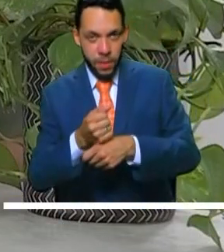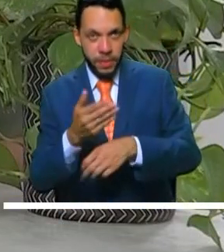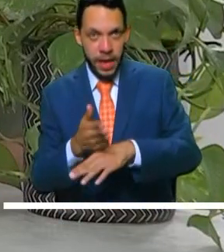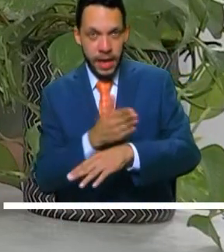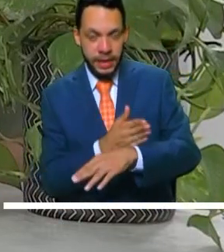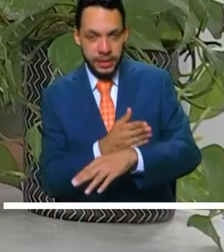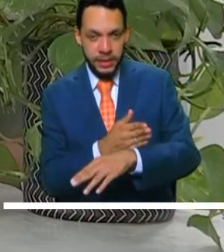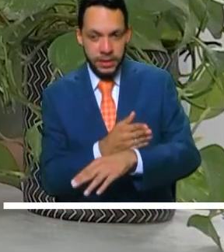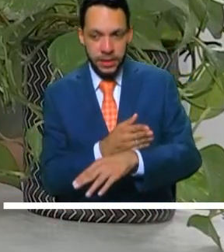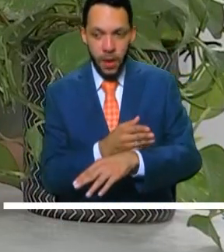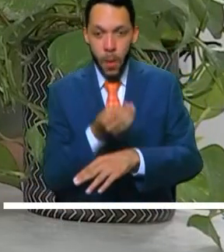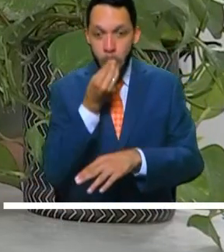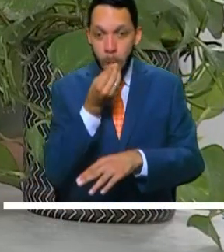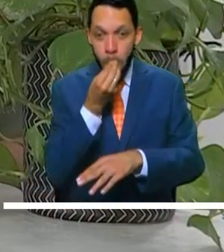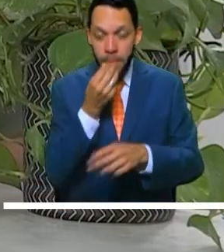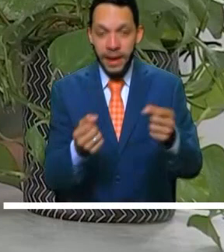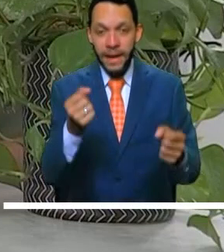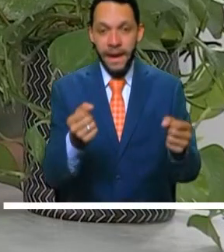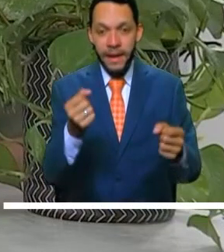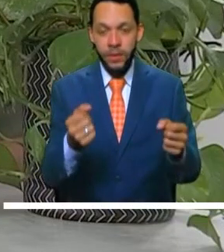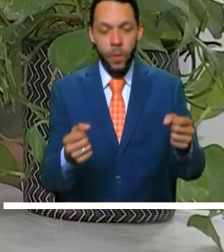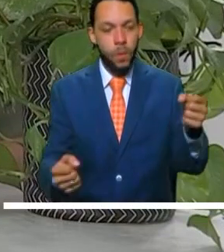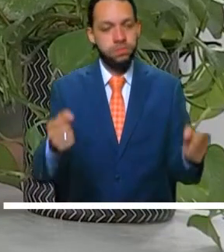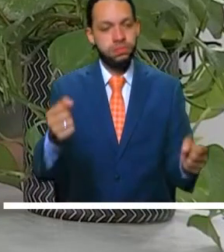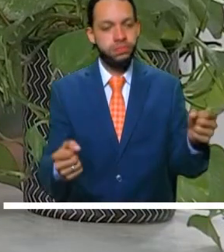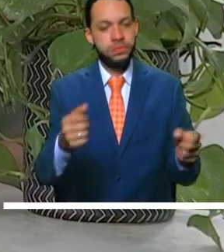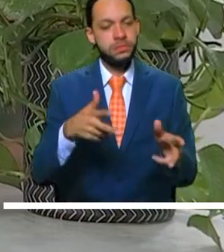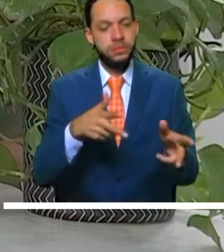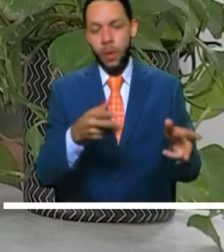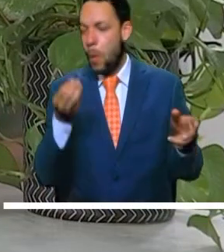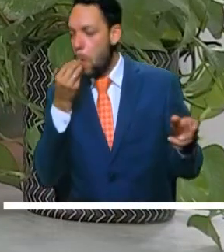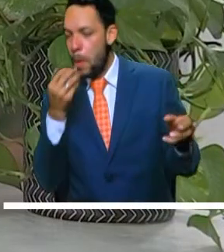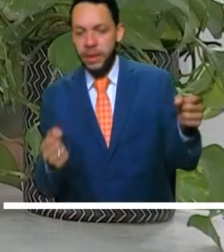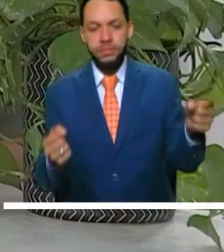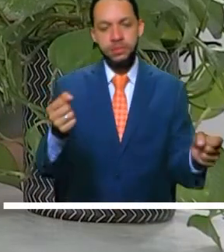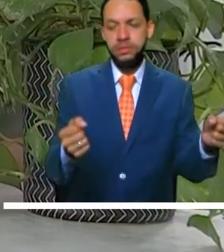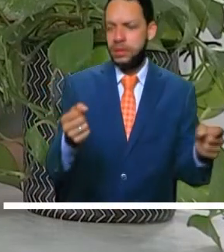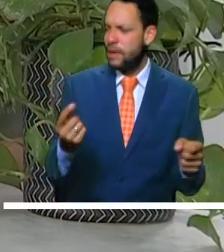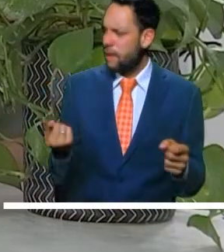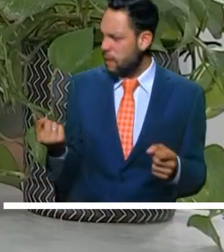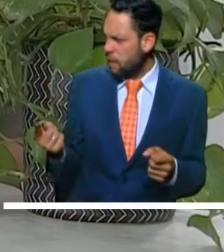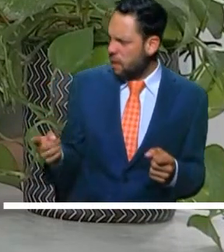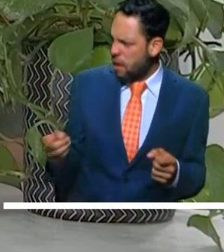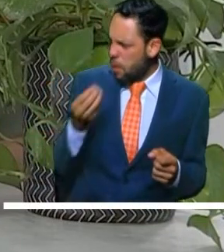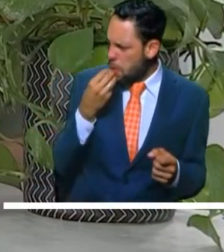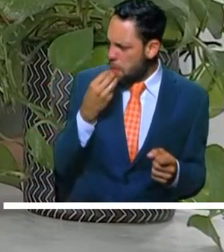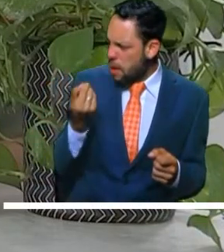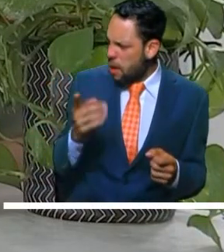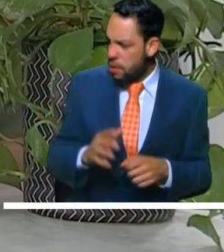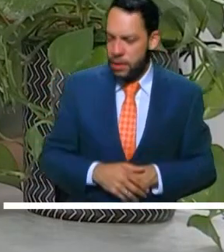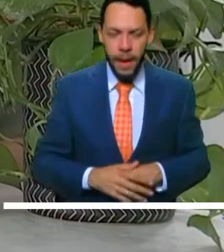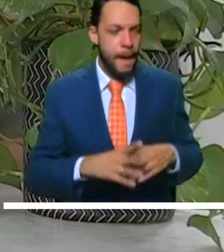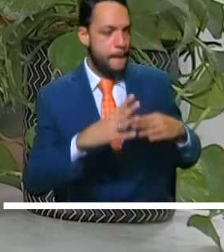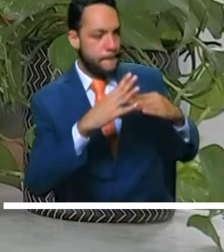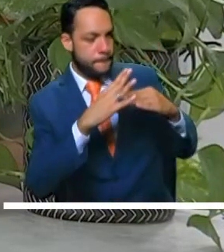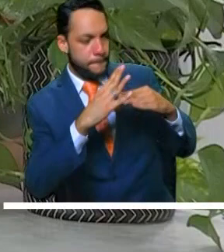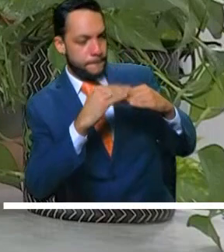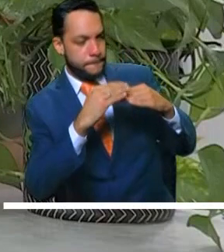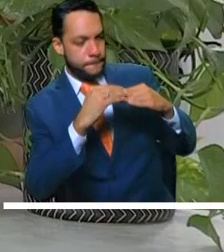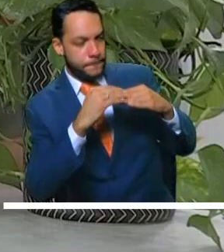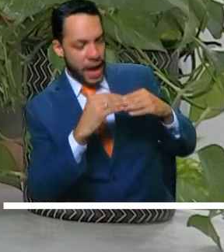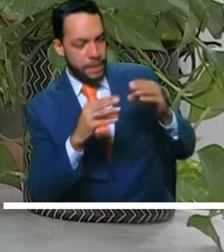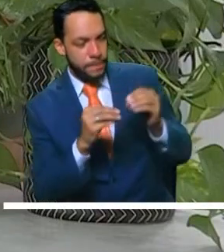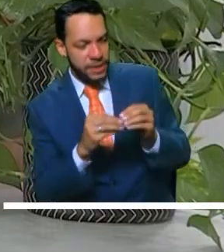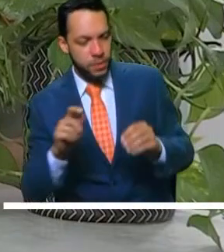¿O ya va manejando y va comiendo? Sí, señor. ¿Y qué comes? ¿Qué desayunas? Un pan integral y un jugo